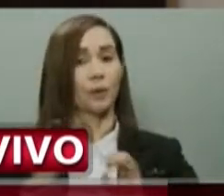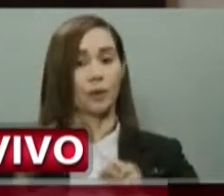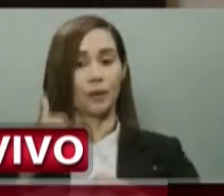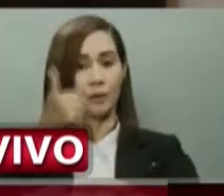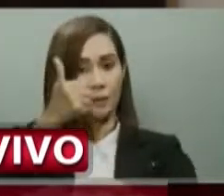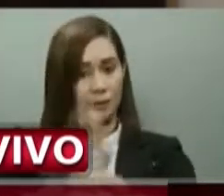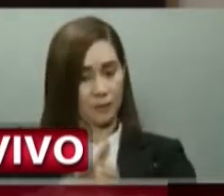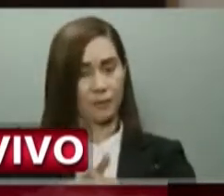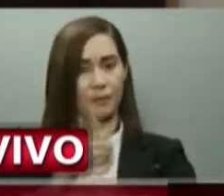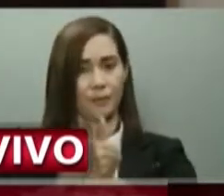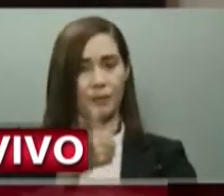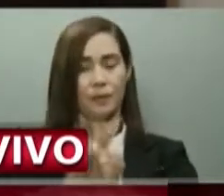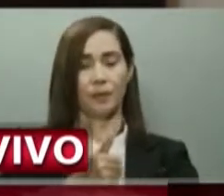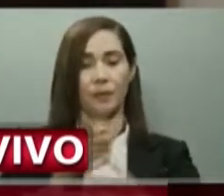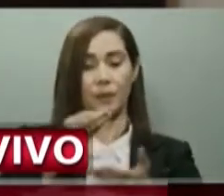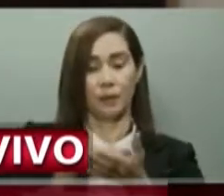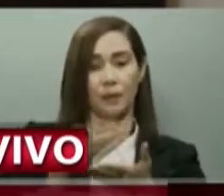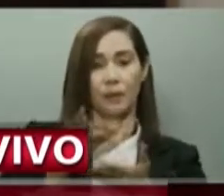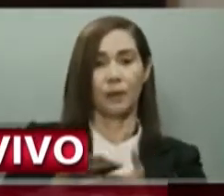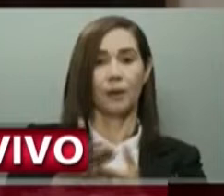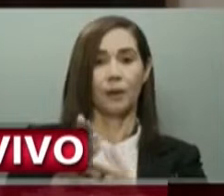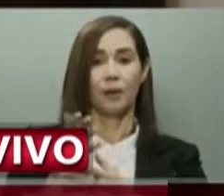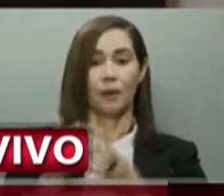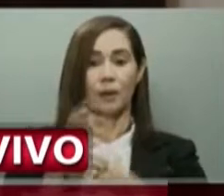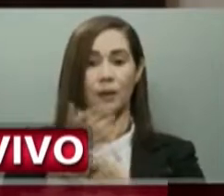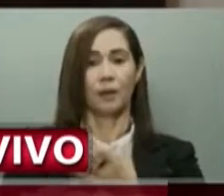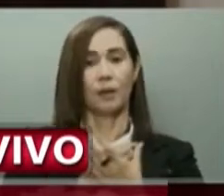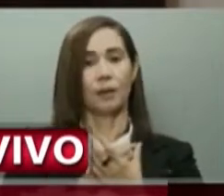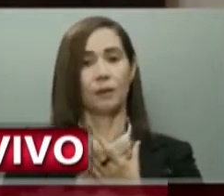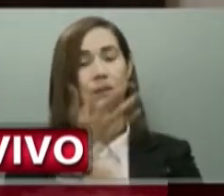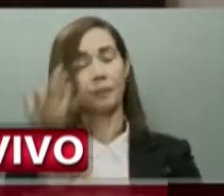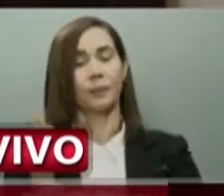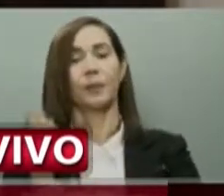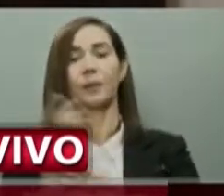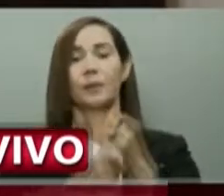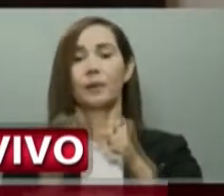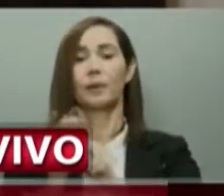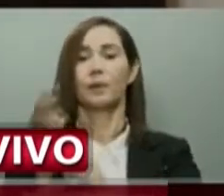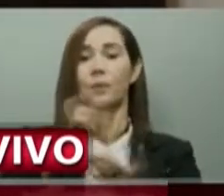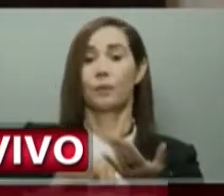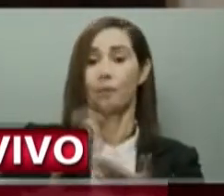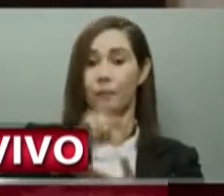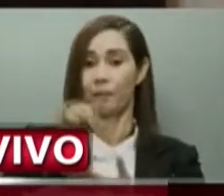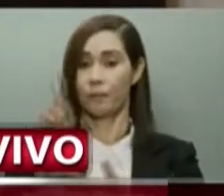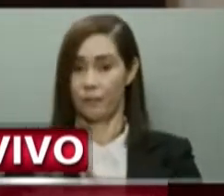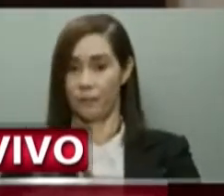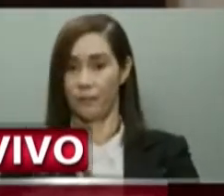sus precios a los niveles de septiembre del 2021.